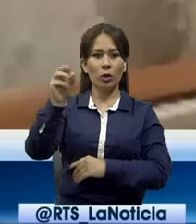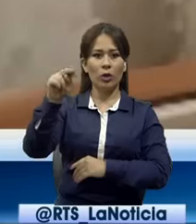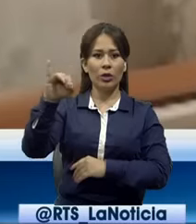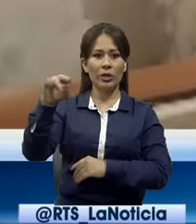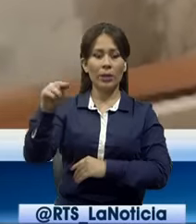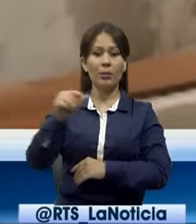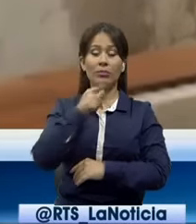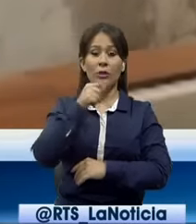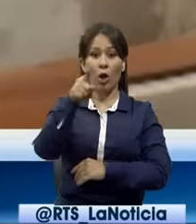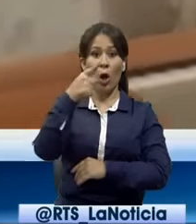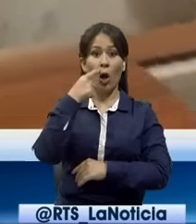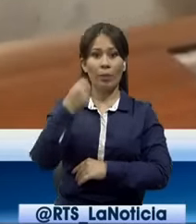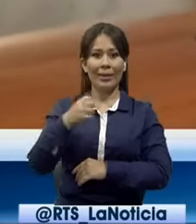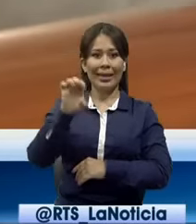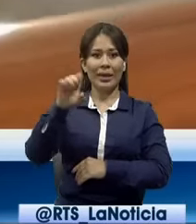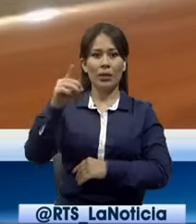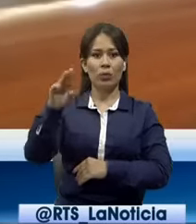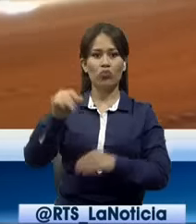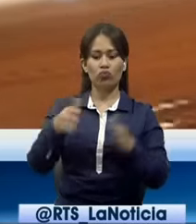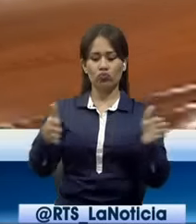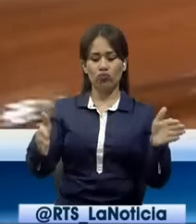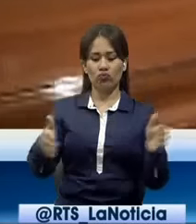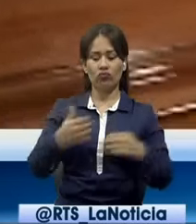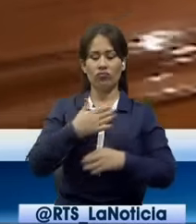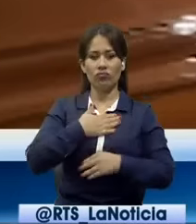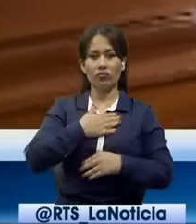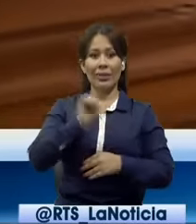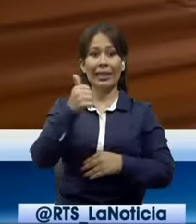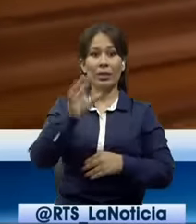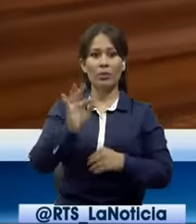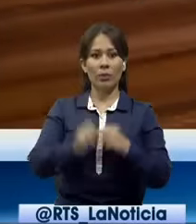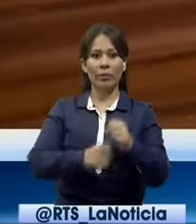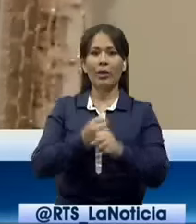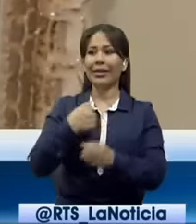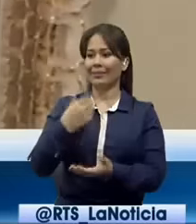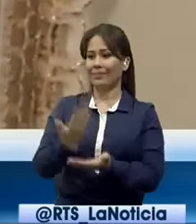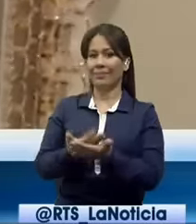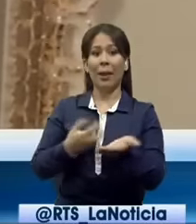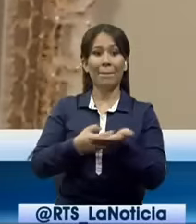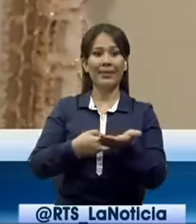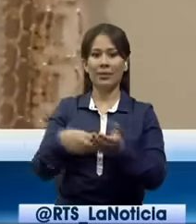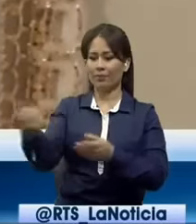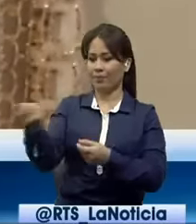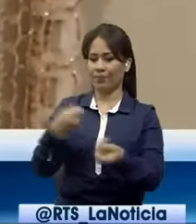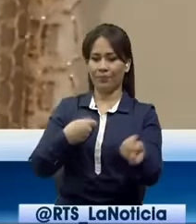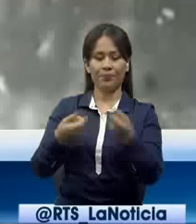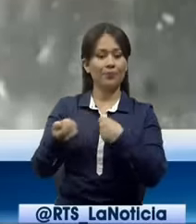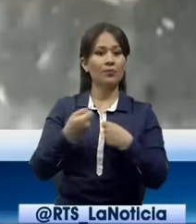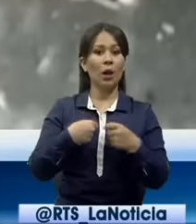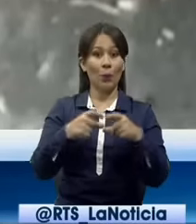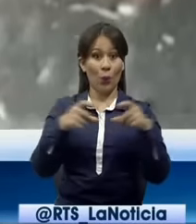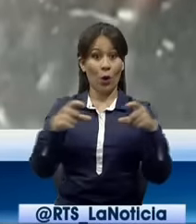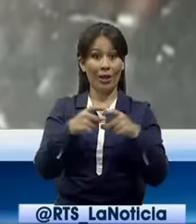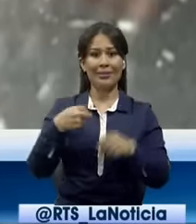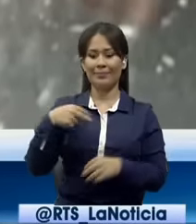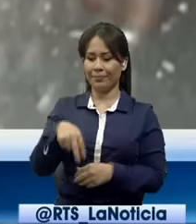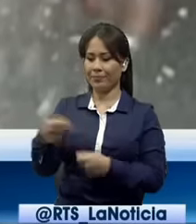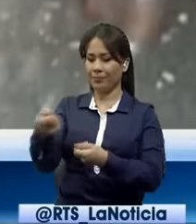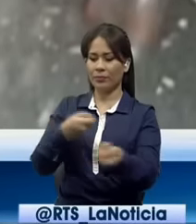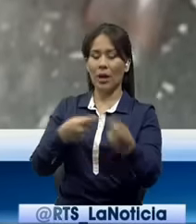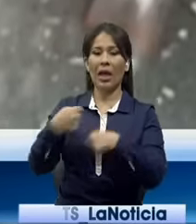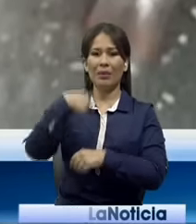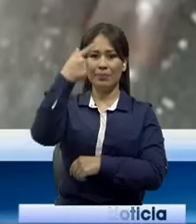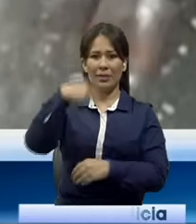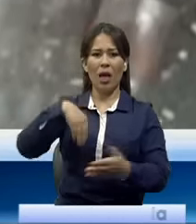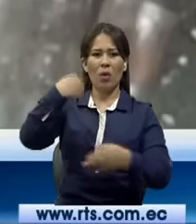años yacía dentro de este frío féretro. Era el controlador del bus, fue una de las víctimas que cayó bajo el puente.